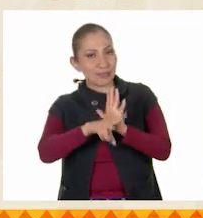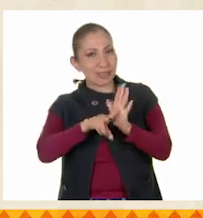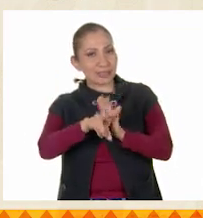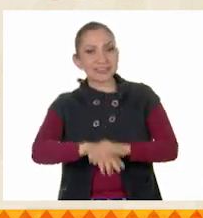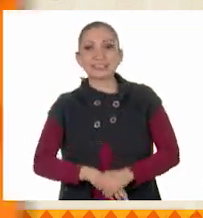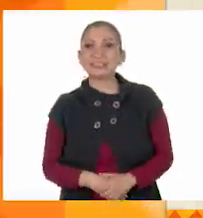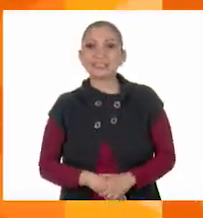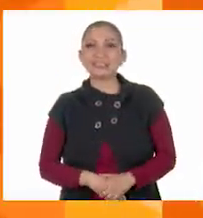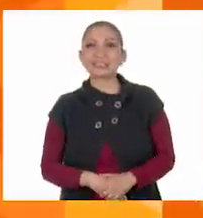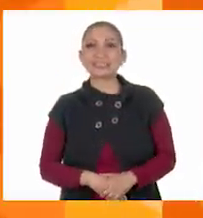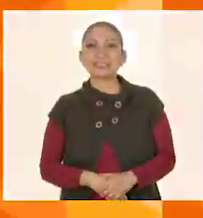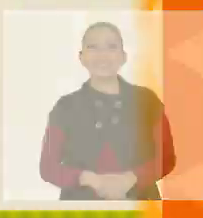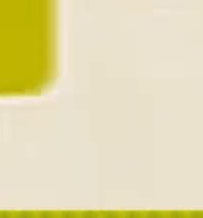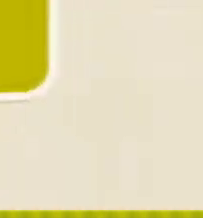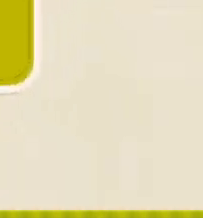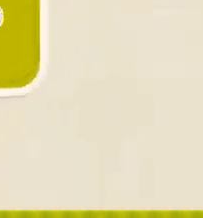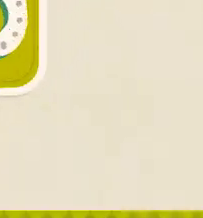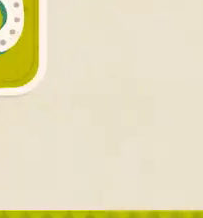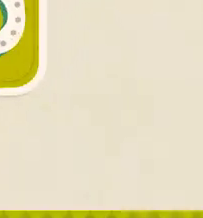video.